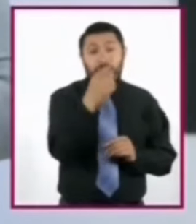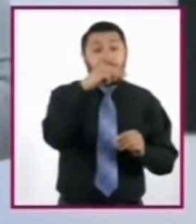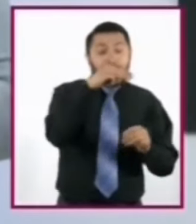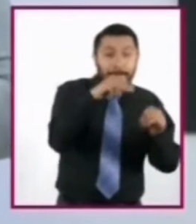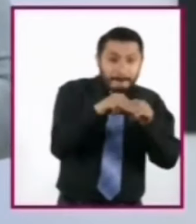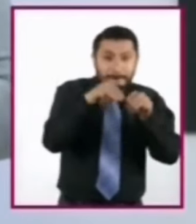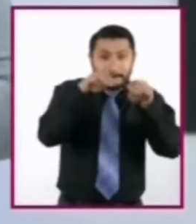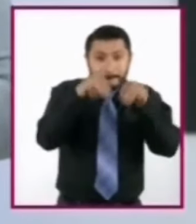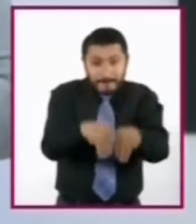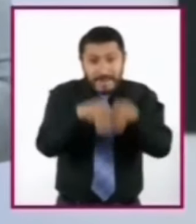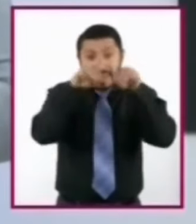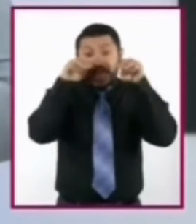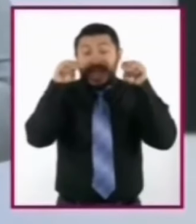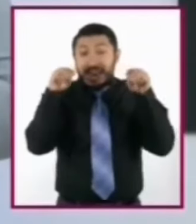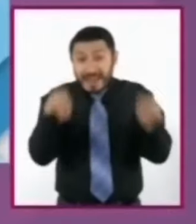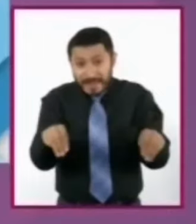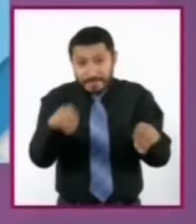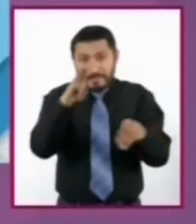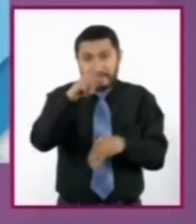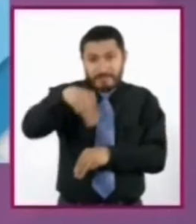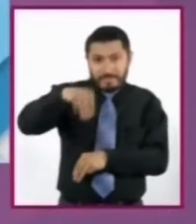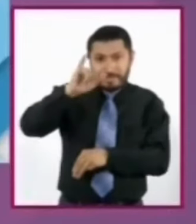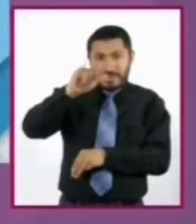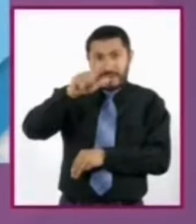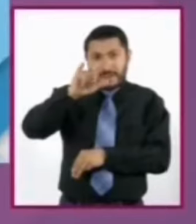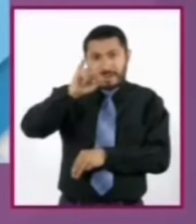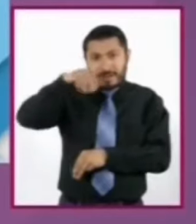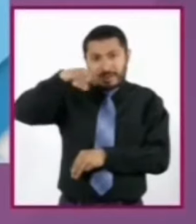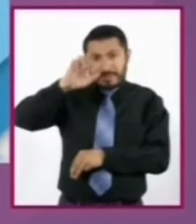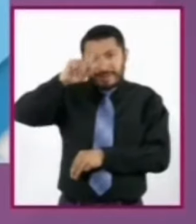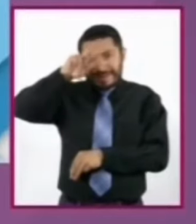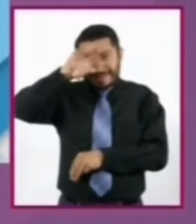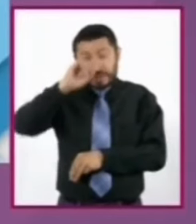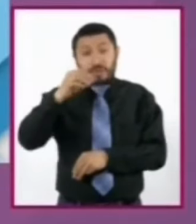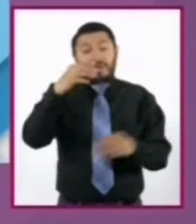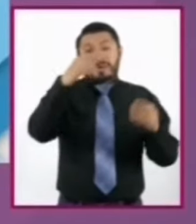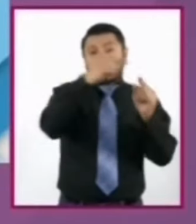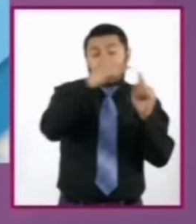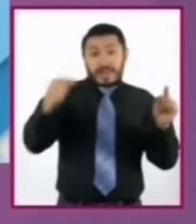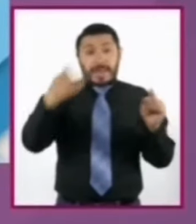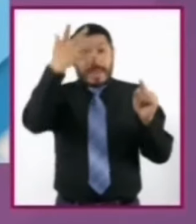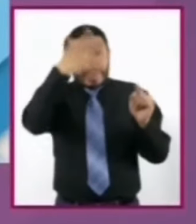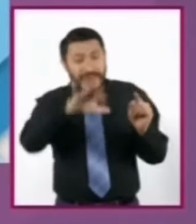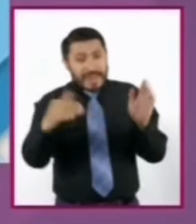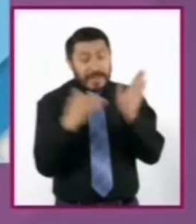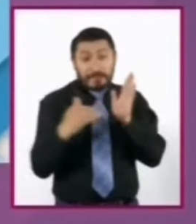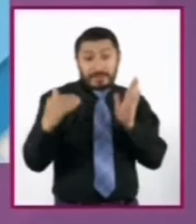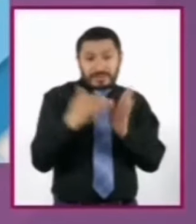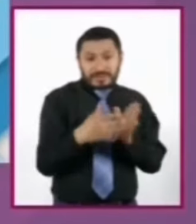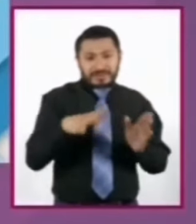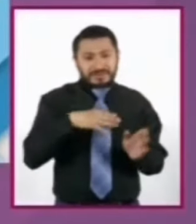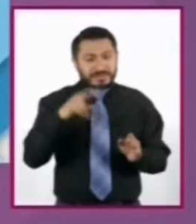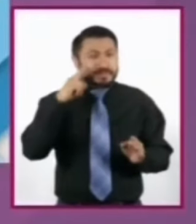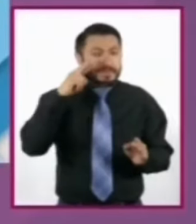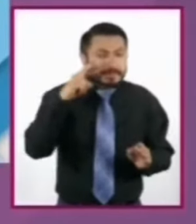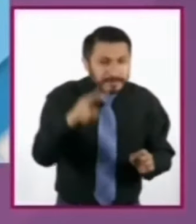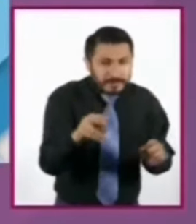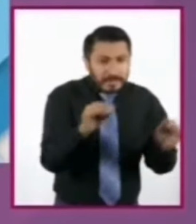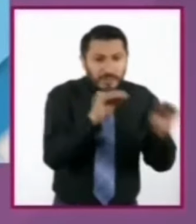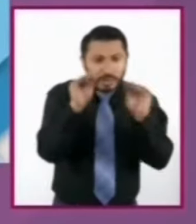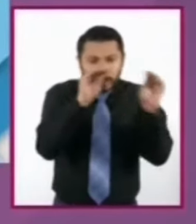milímetro en 10 millones de partes, tendríamos la distancia que se desplazan las partículas de un trozo de